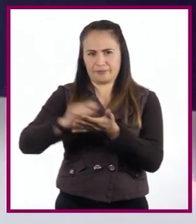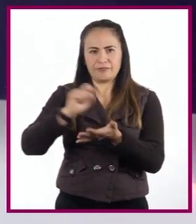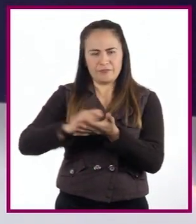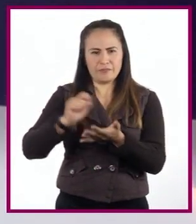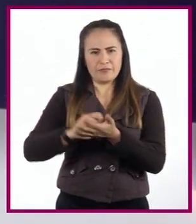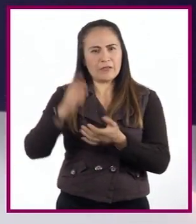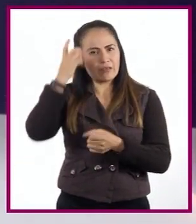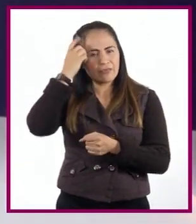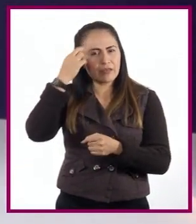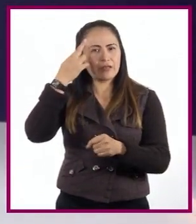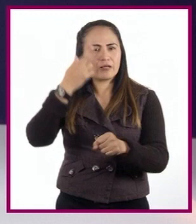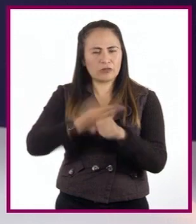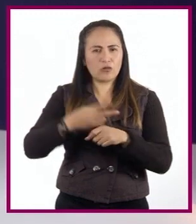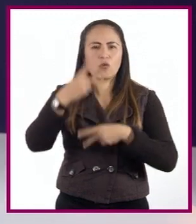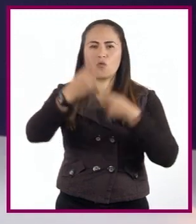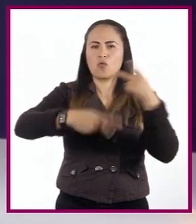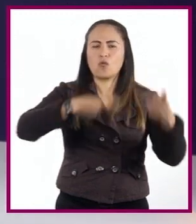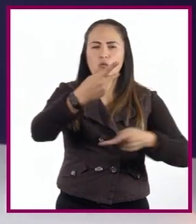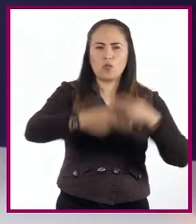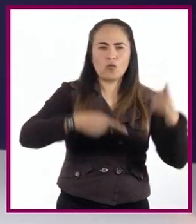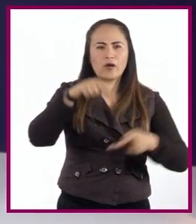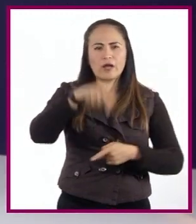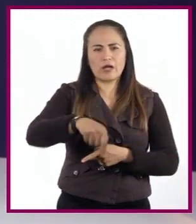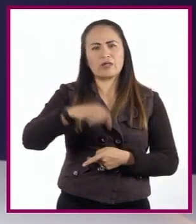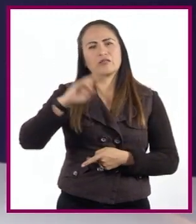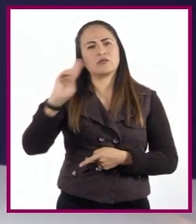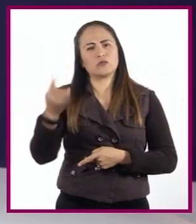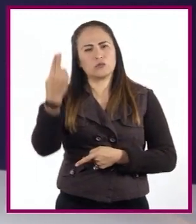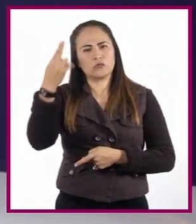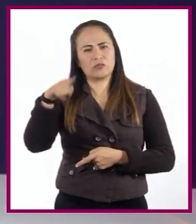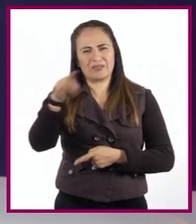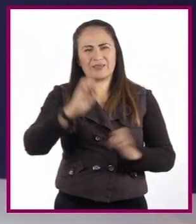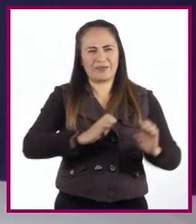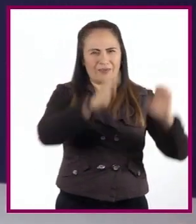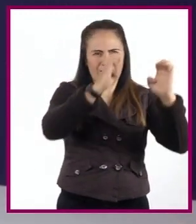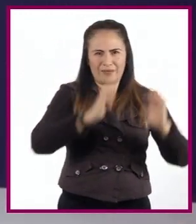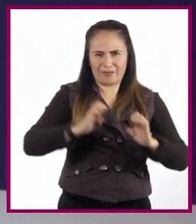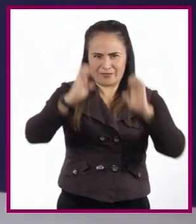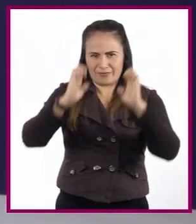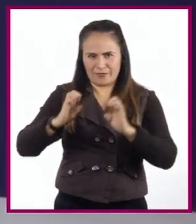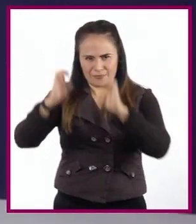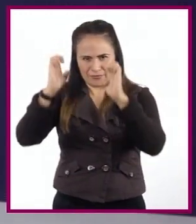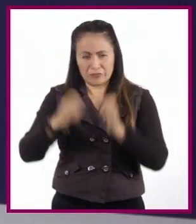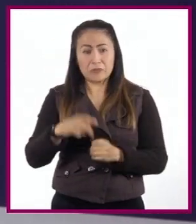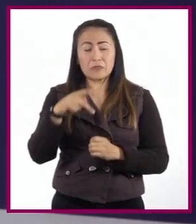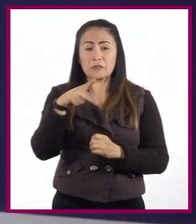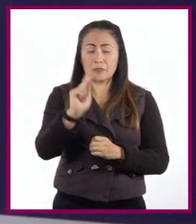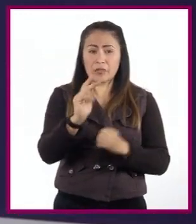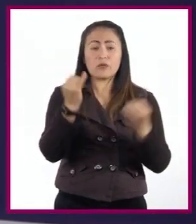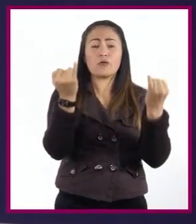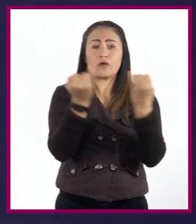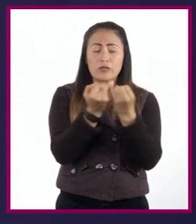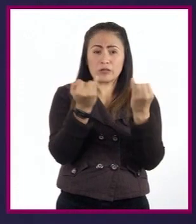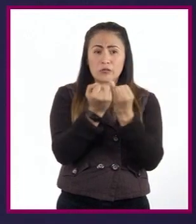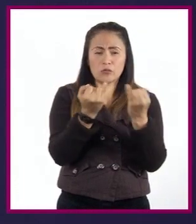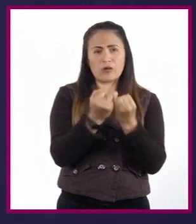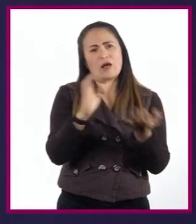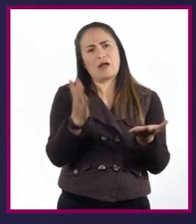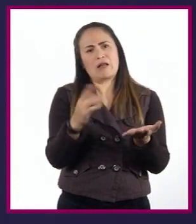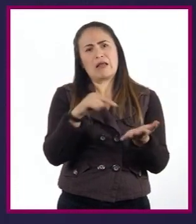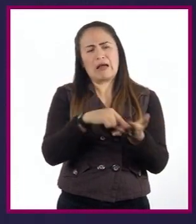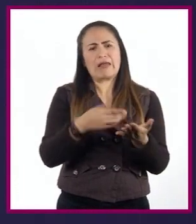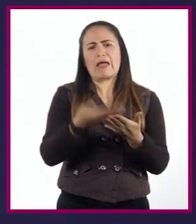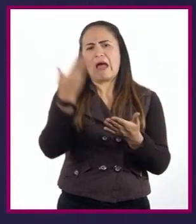rector acudió a las instalaciones de Ciudad Universitaria, pero además estos hechos forman parte de otros, como que hubo un